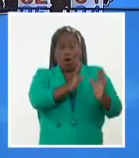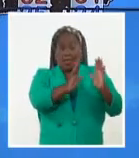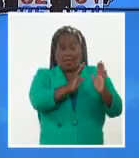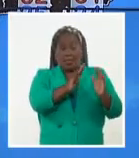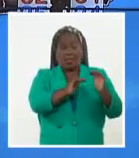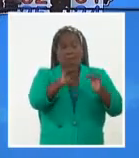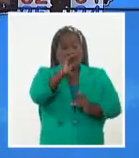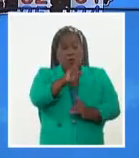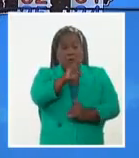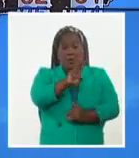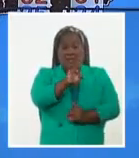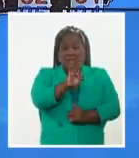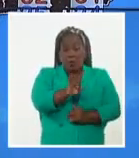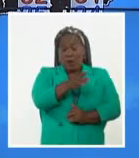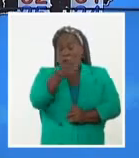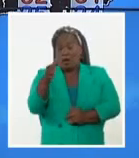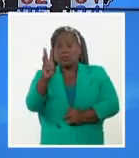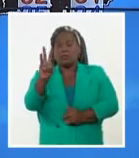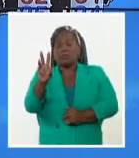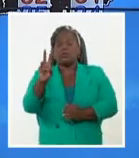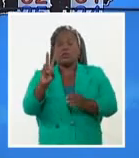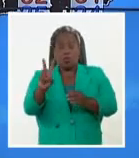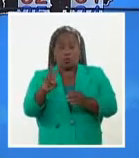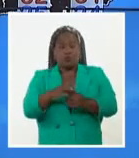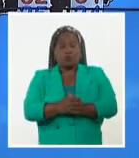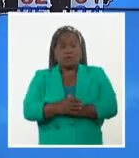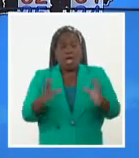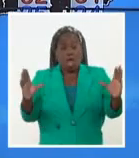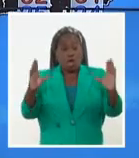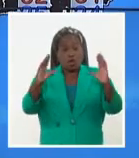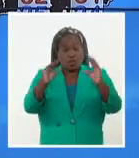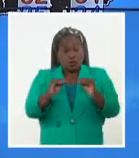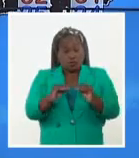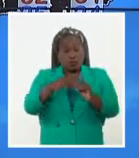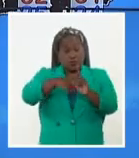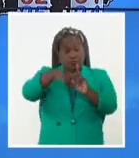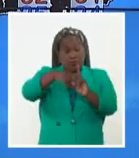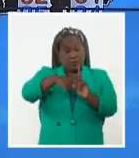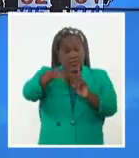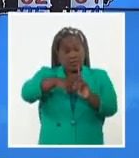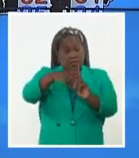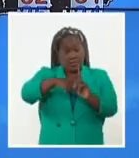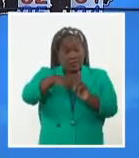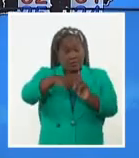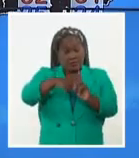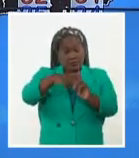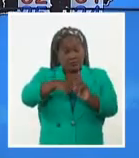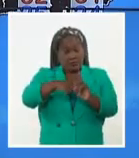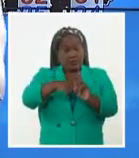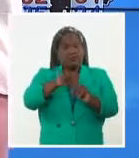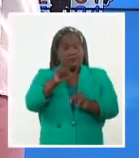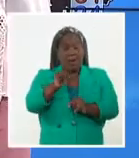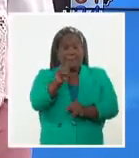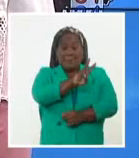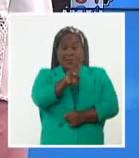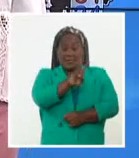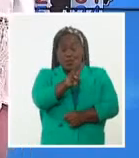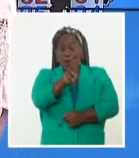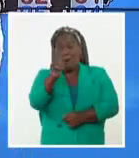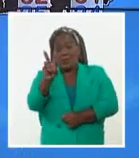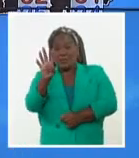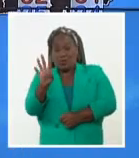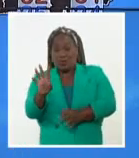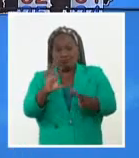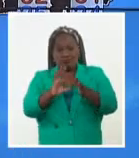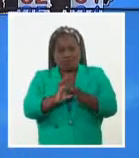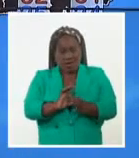los 29 y 32 grados Celsius. Por la noche, las temperaturas se mantienen en el entorno de los 22 y 24 grados